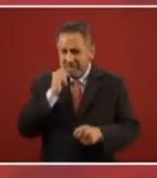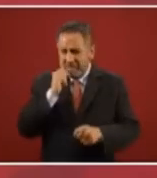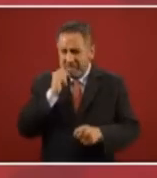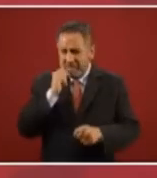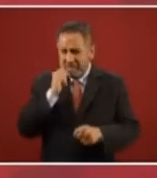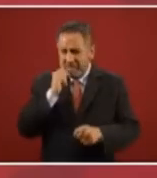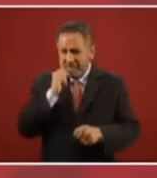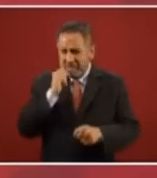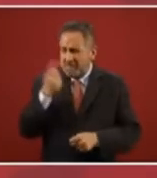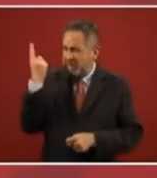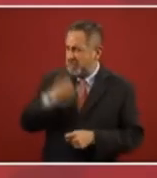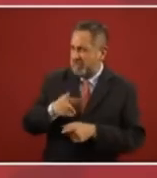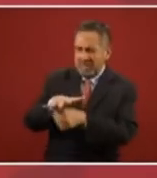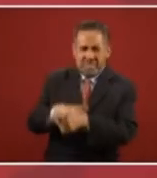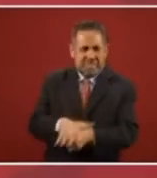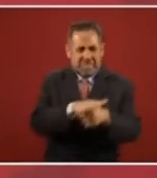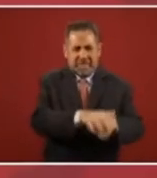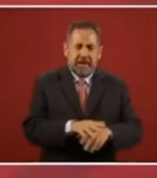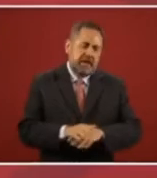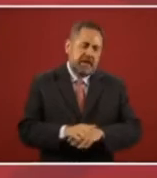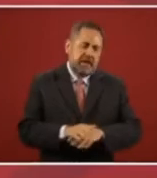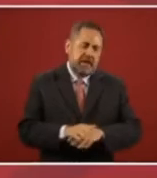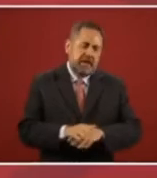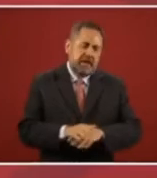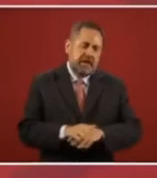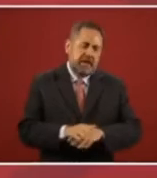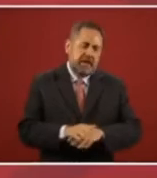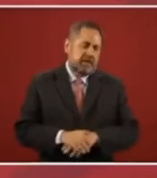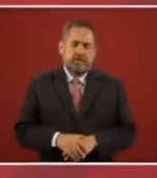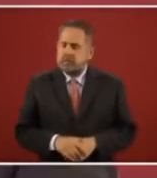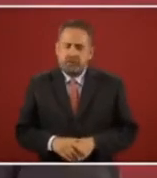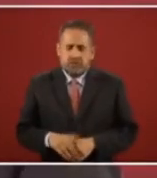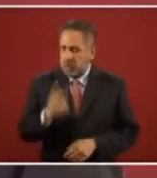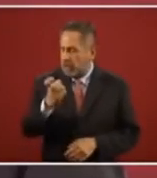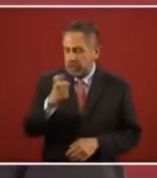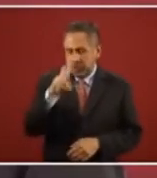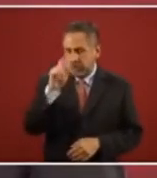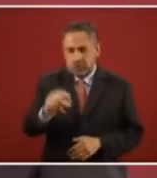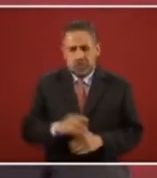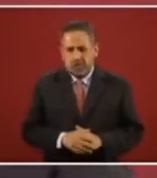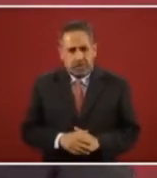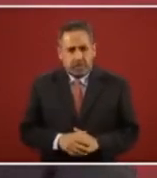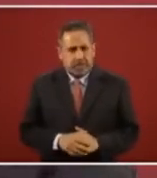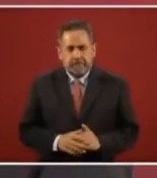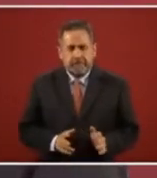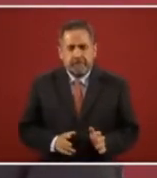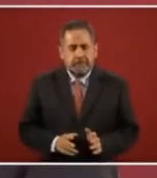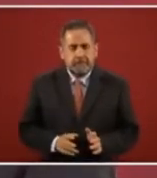representativo no no cuándo